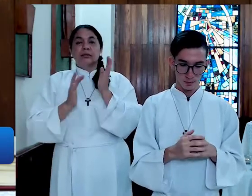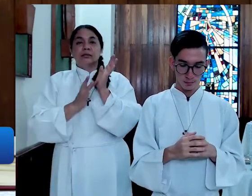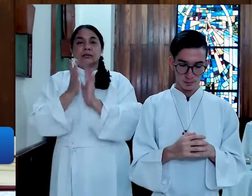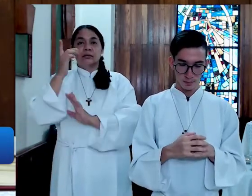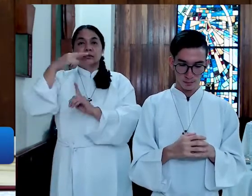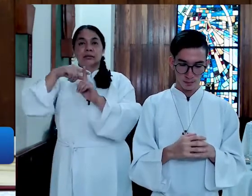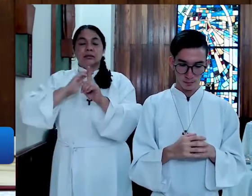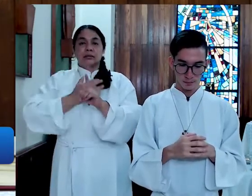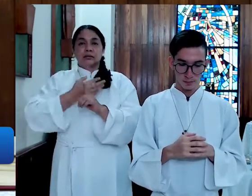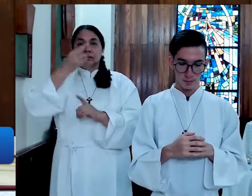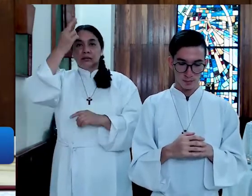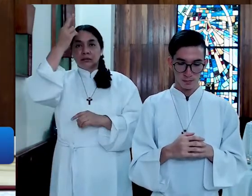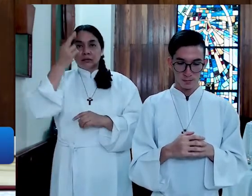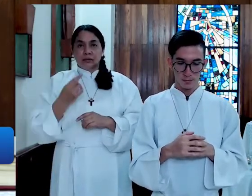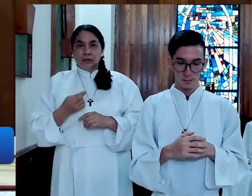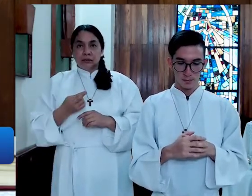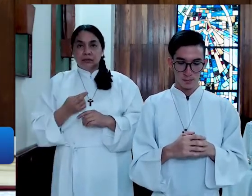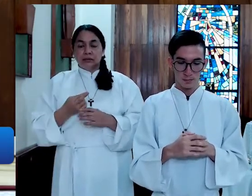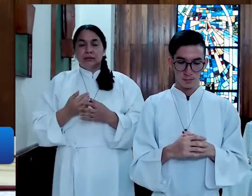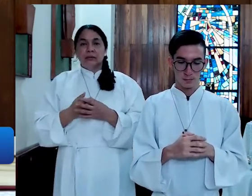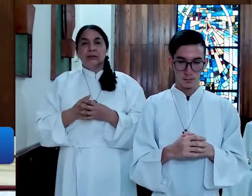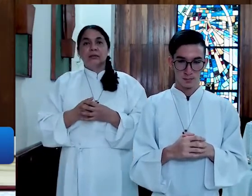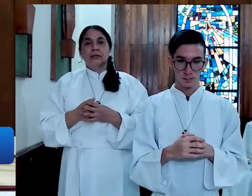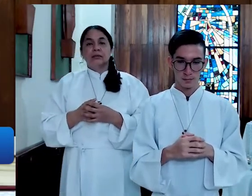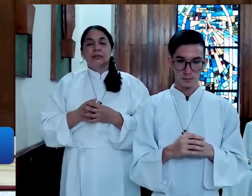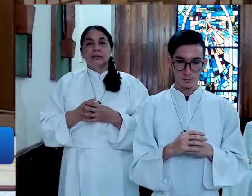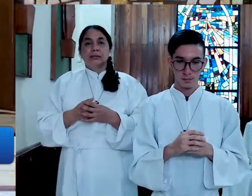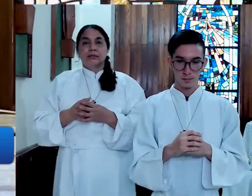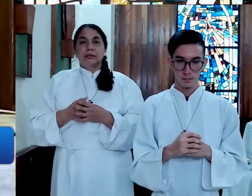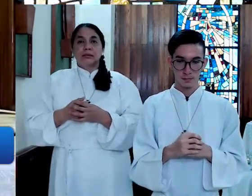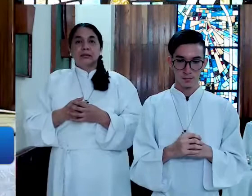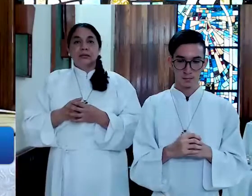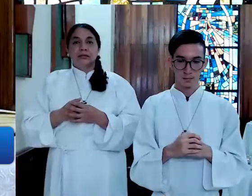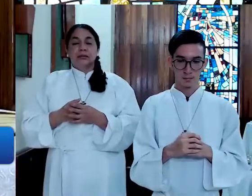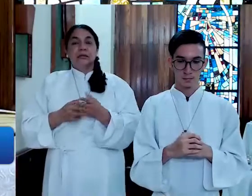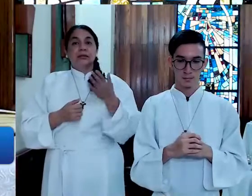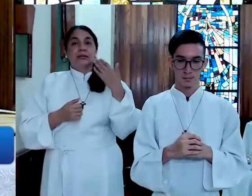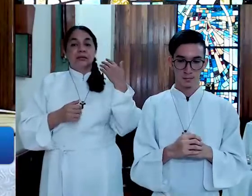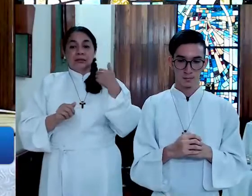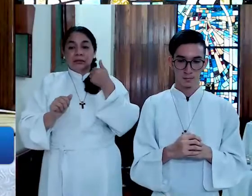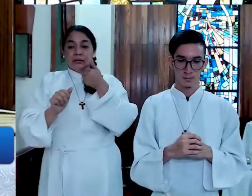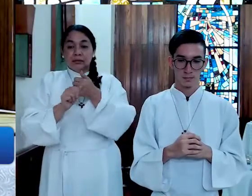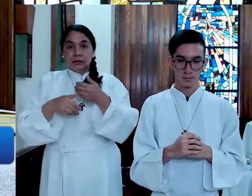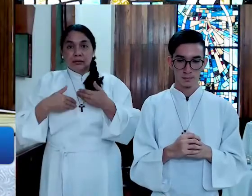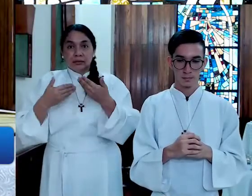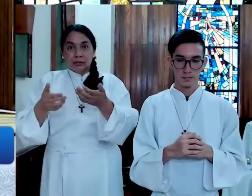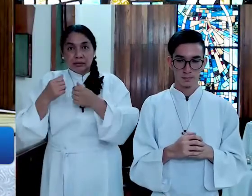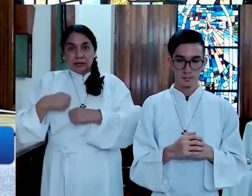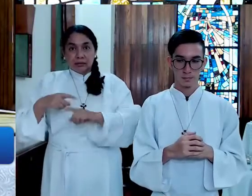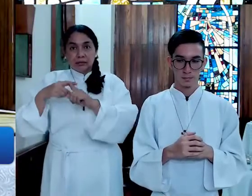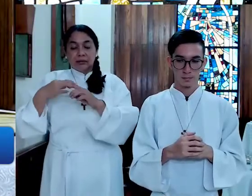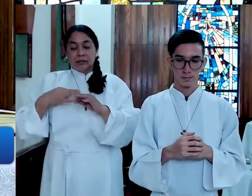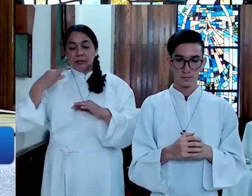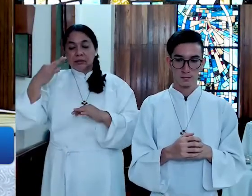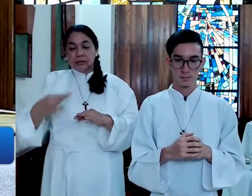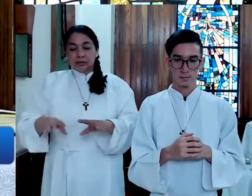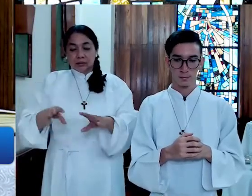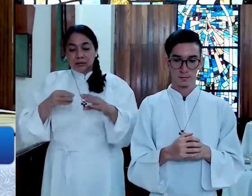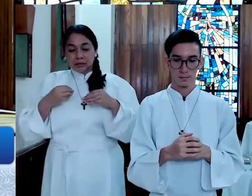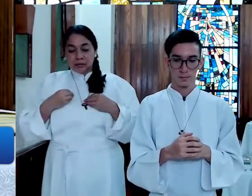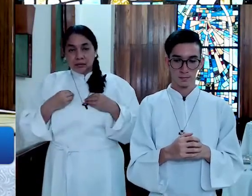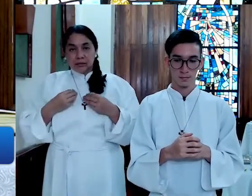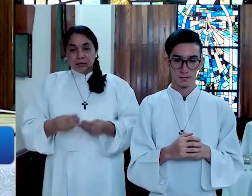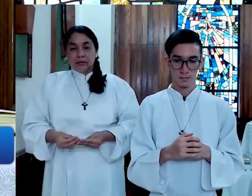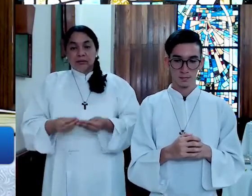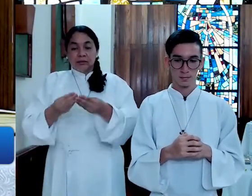la sangre de Jesucristo nuestro Señor, el cual cuando iba a ser entregado a su pasión voluntariamente